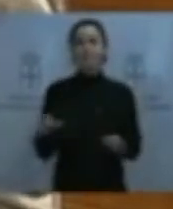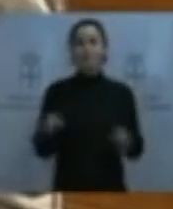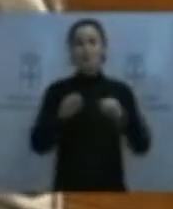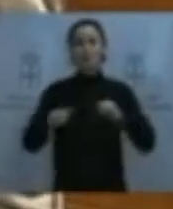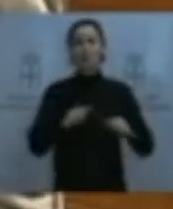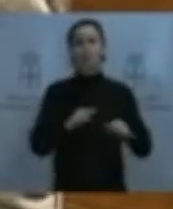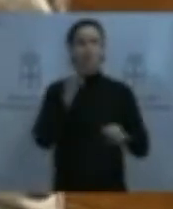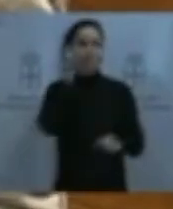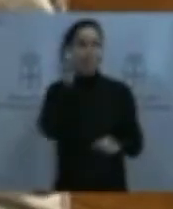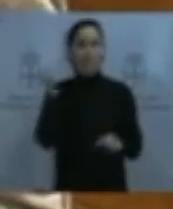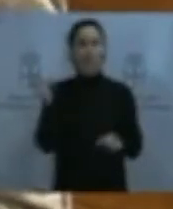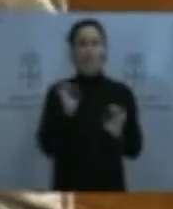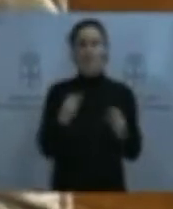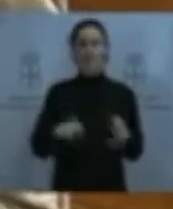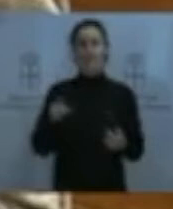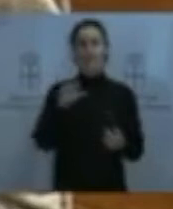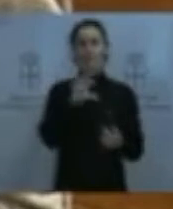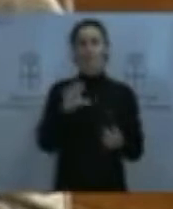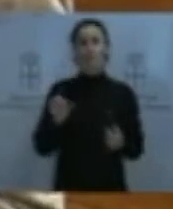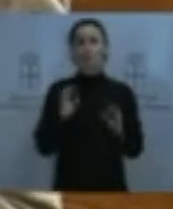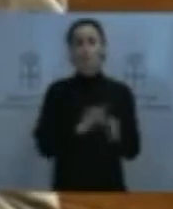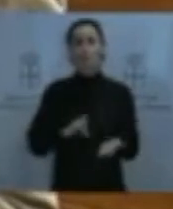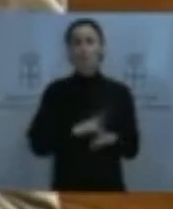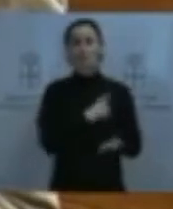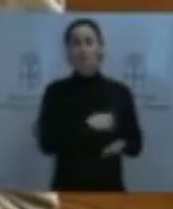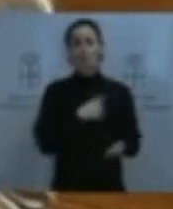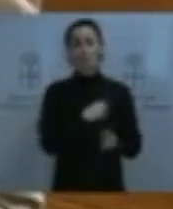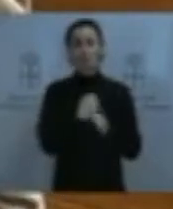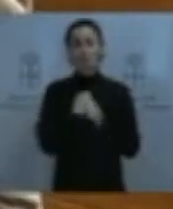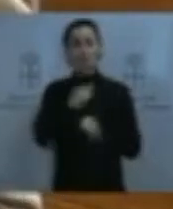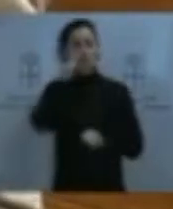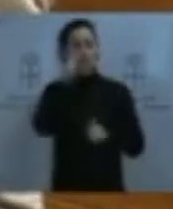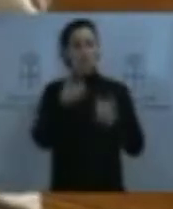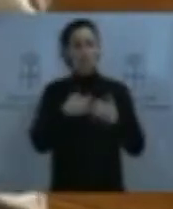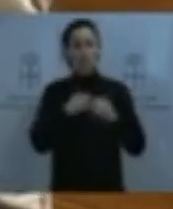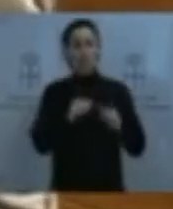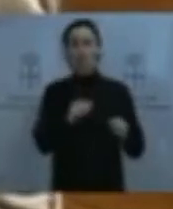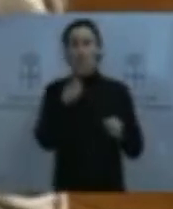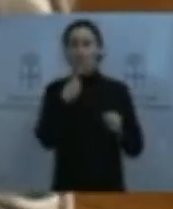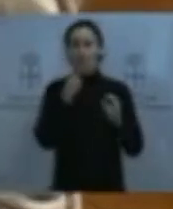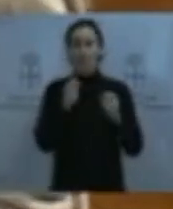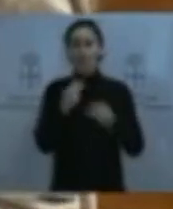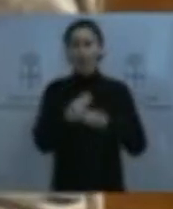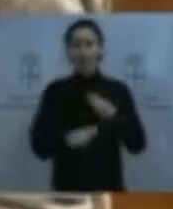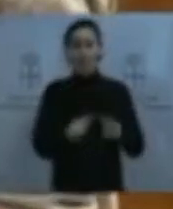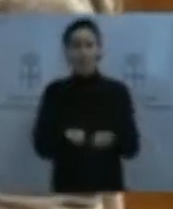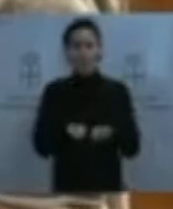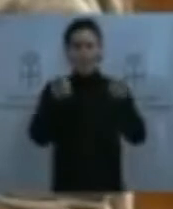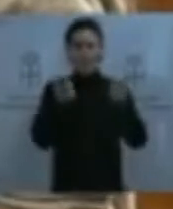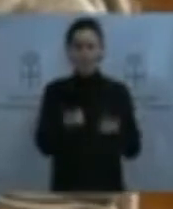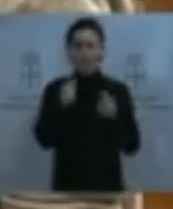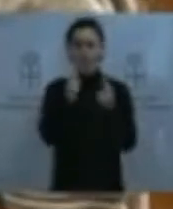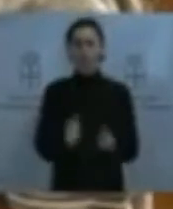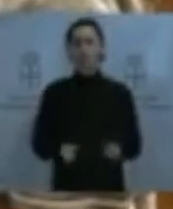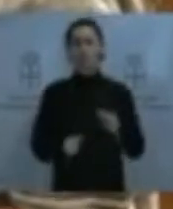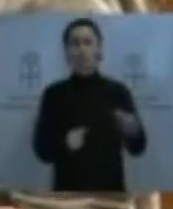Pérez, reconocía en la Comisión de Empleo, Industria y Turismo que reconocía el bajo nivel de ejecución presupuestaria del SEPEPA a 30 de noviembre,